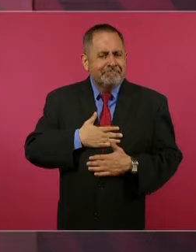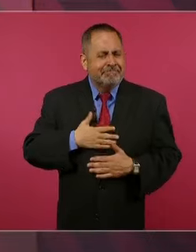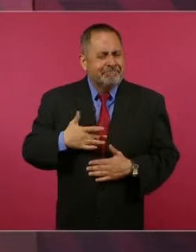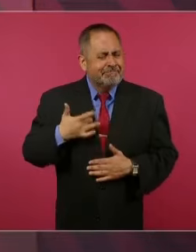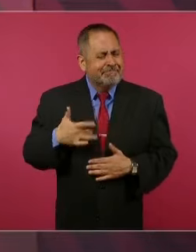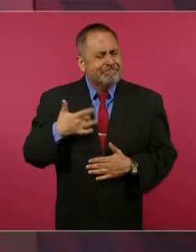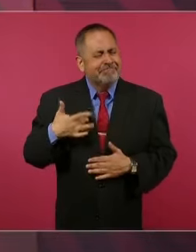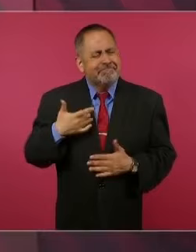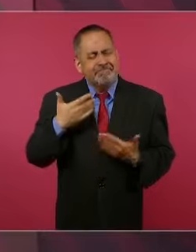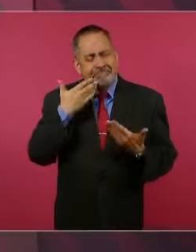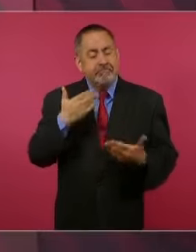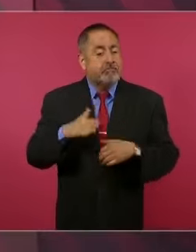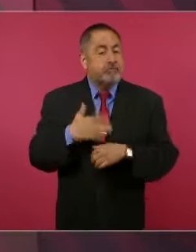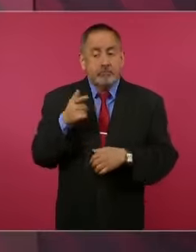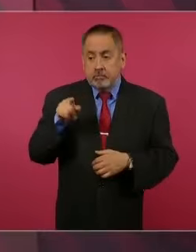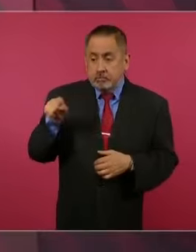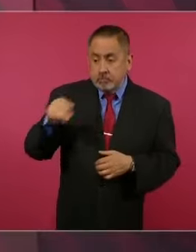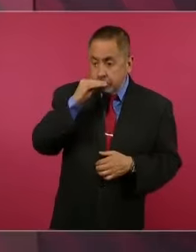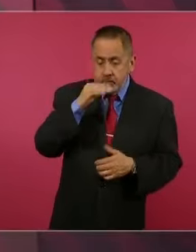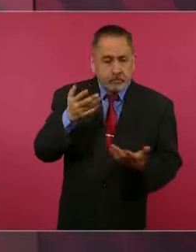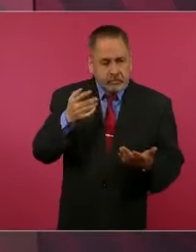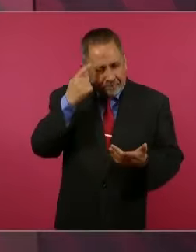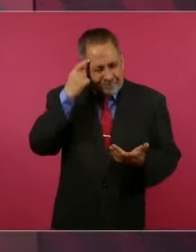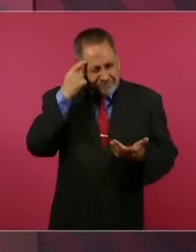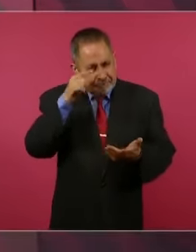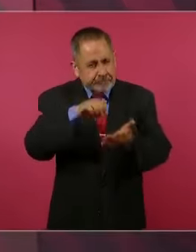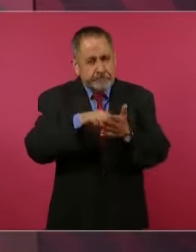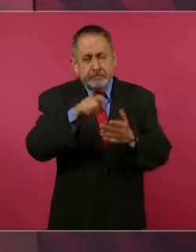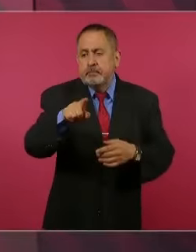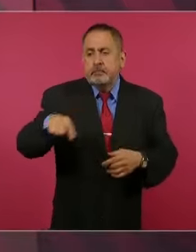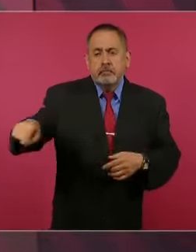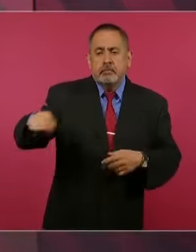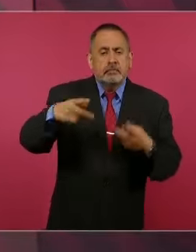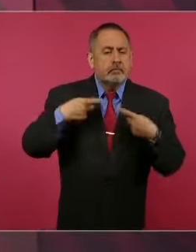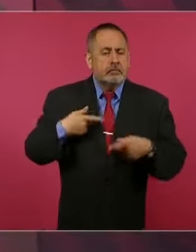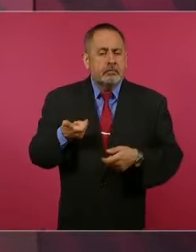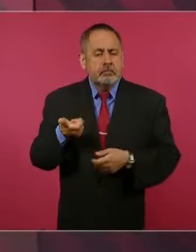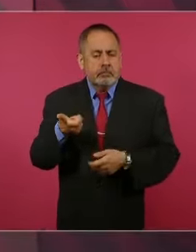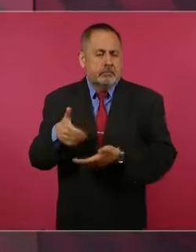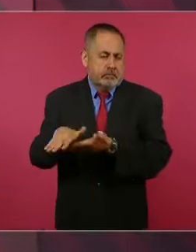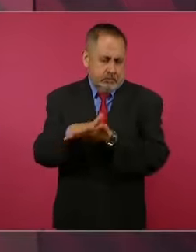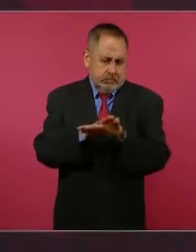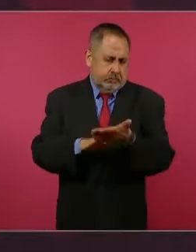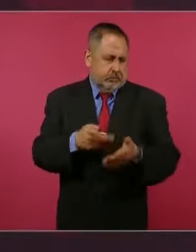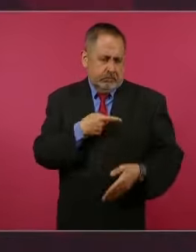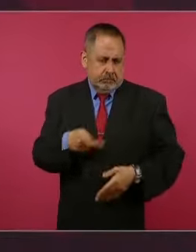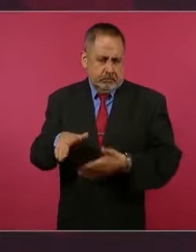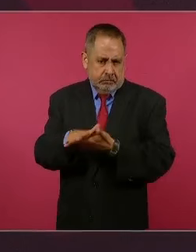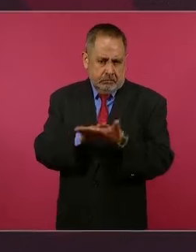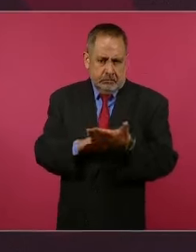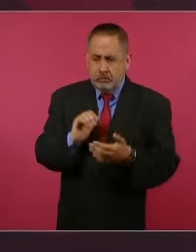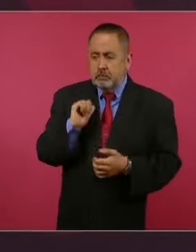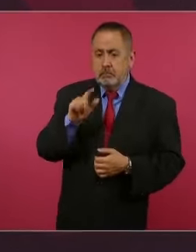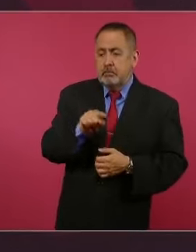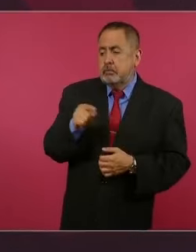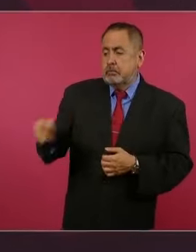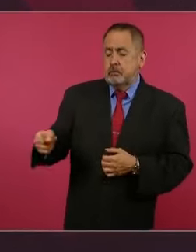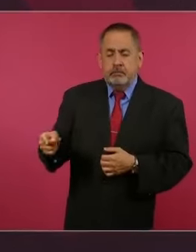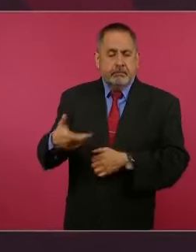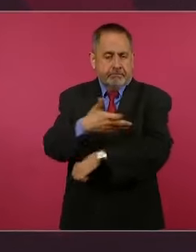gusto porque imagínes la gente humilde que este tiene un familiar con